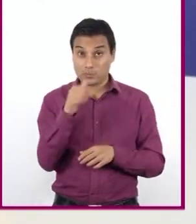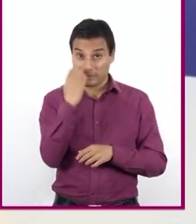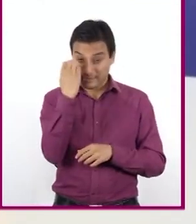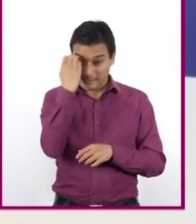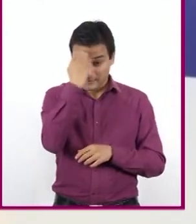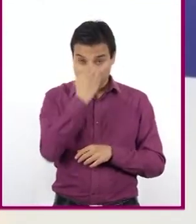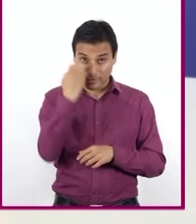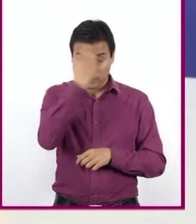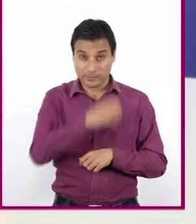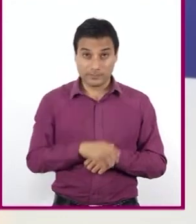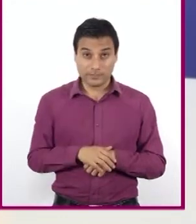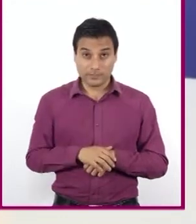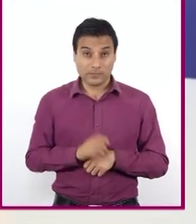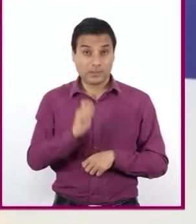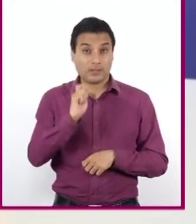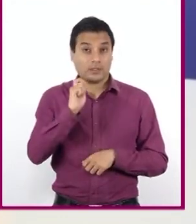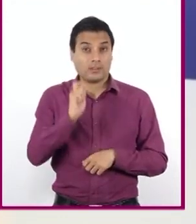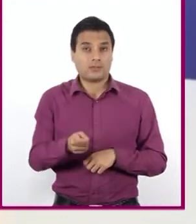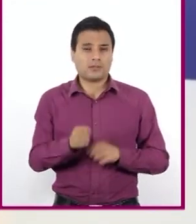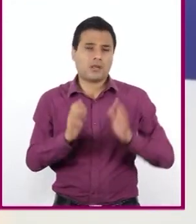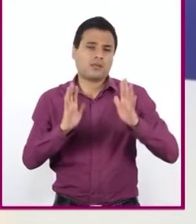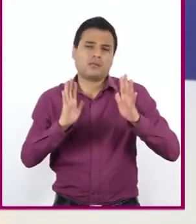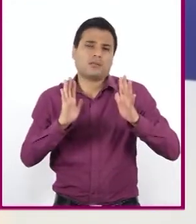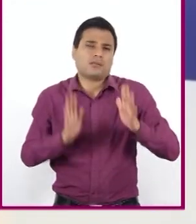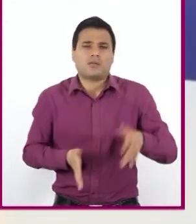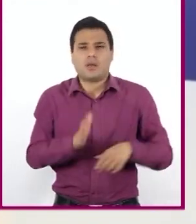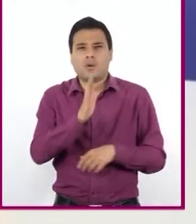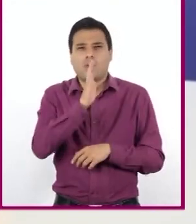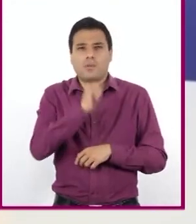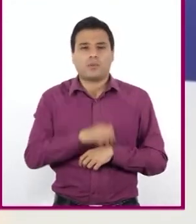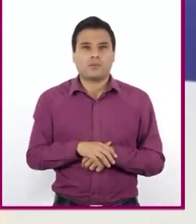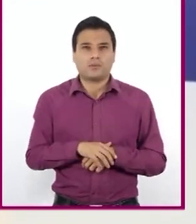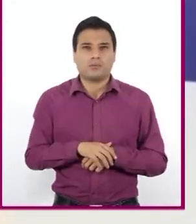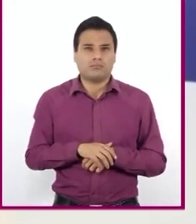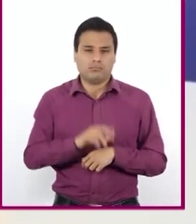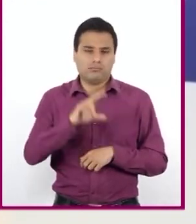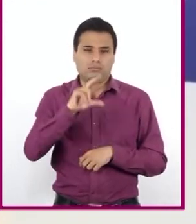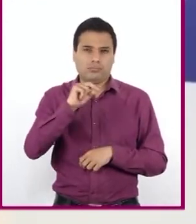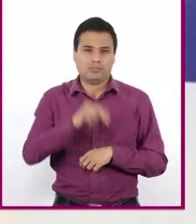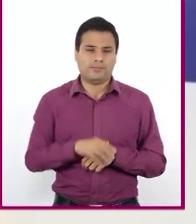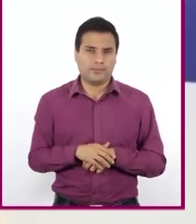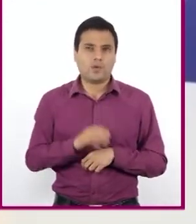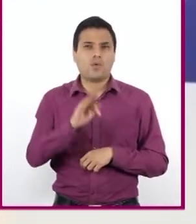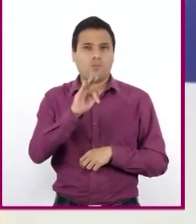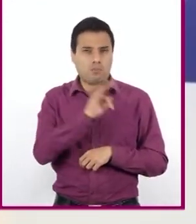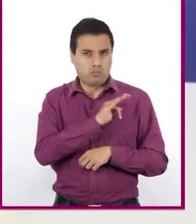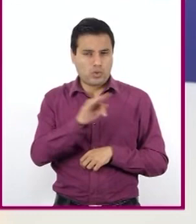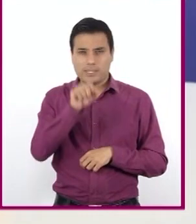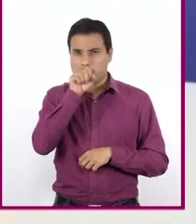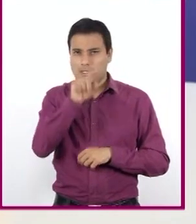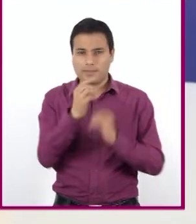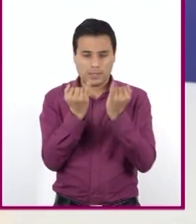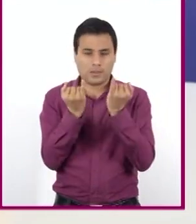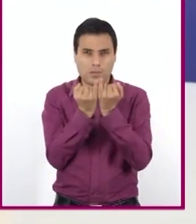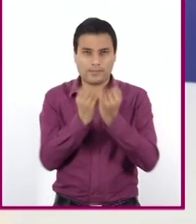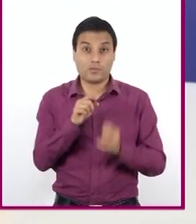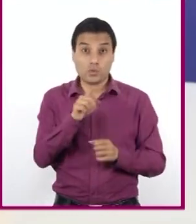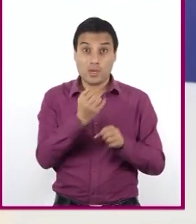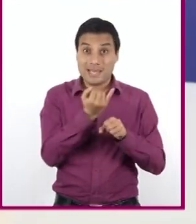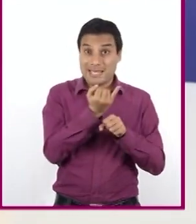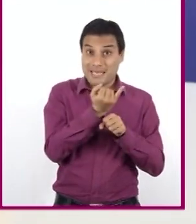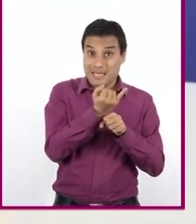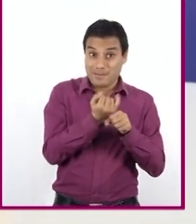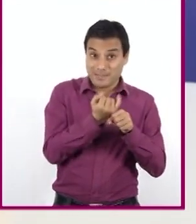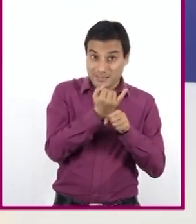que no se pueda realizar a la par de las demás etapas. Haciendo pausas durante el desarrollo de